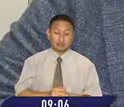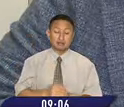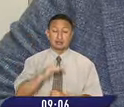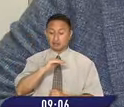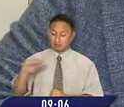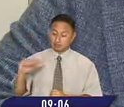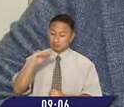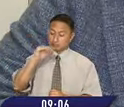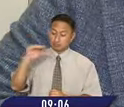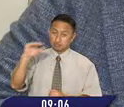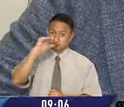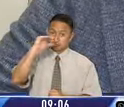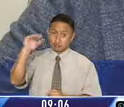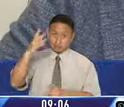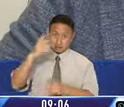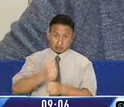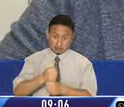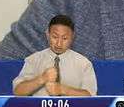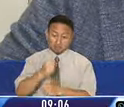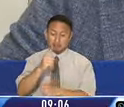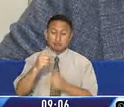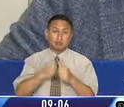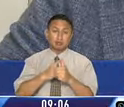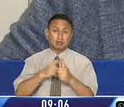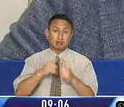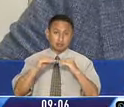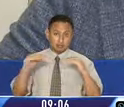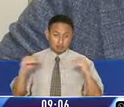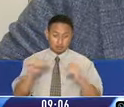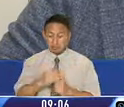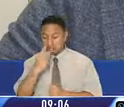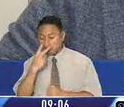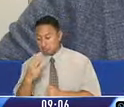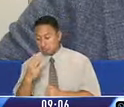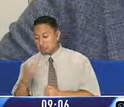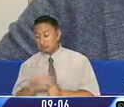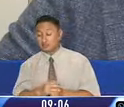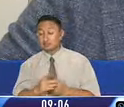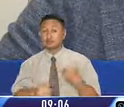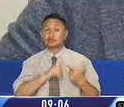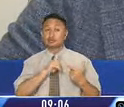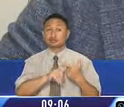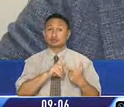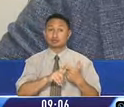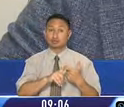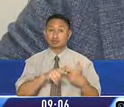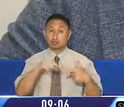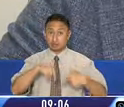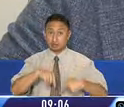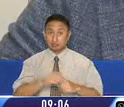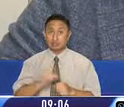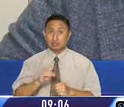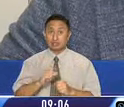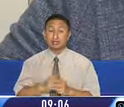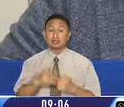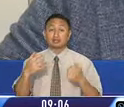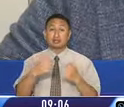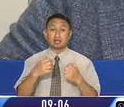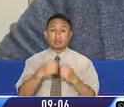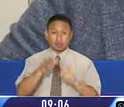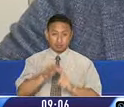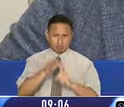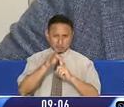de seguridad. El primer nivel es uno a simple vista. El segundo nivel ya se puede ver con elementos